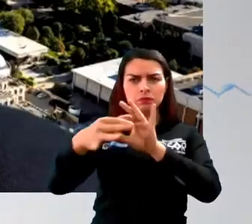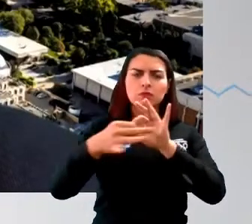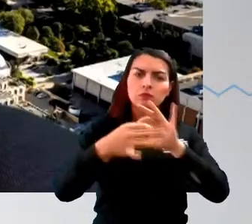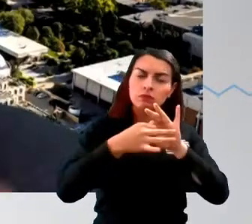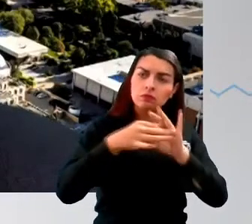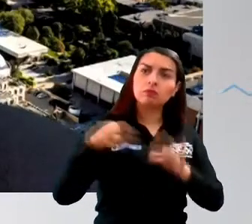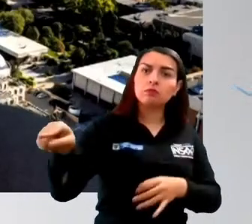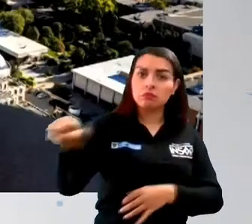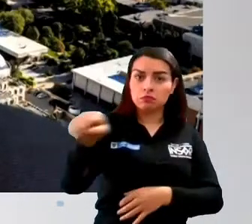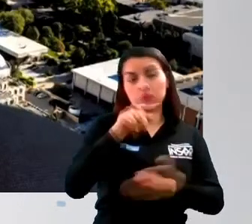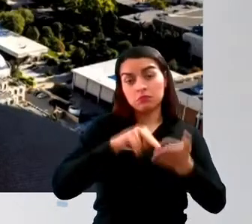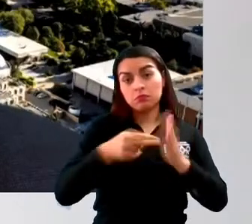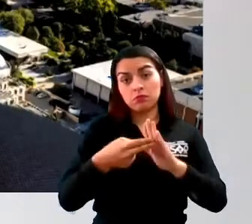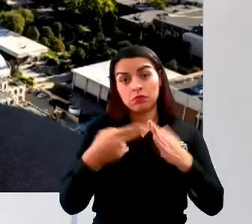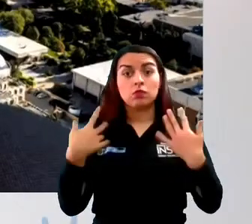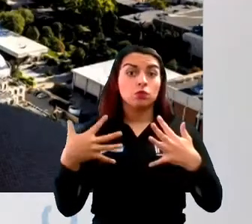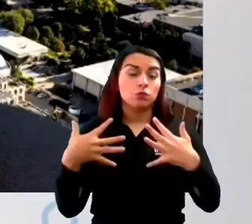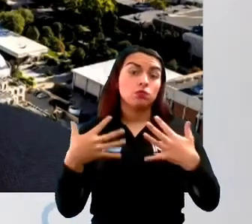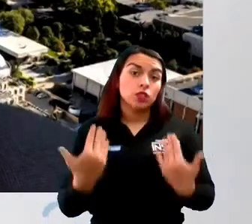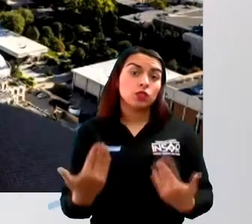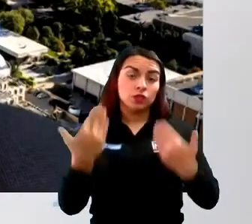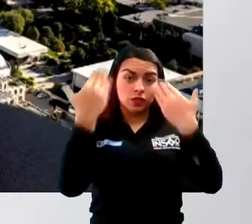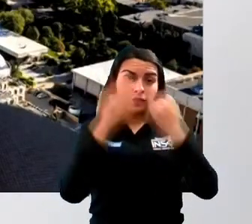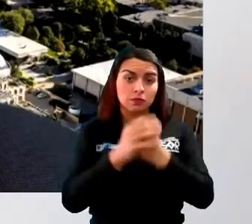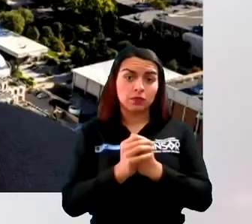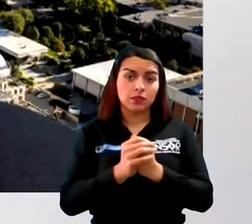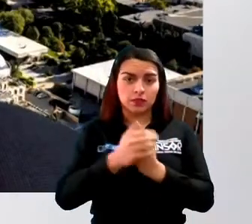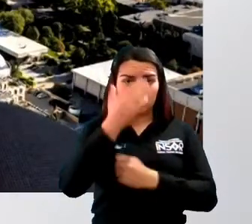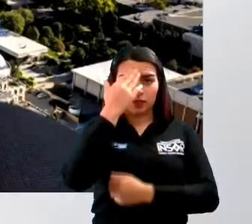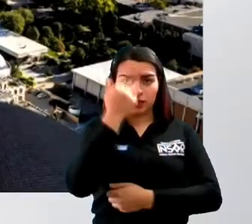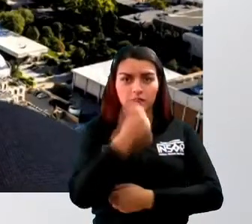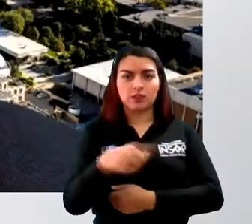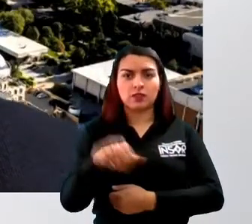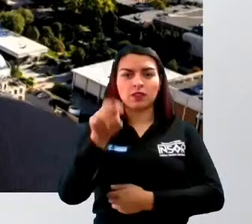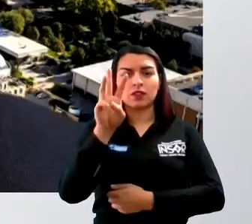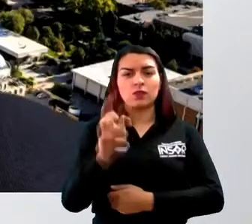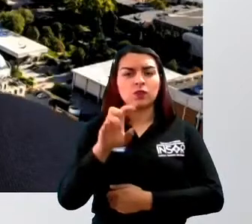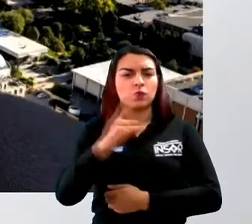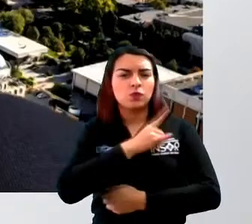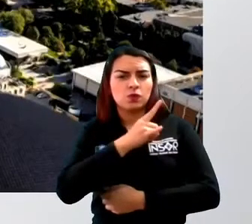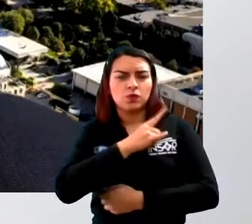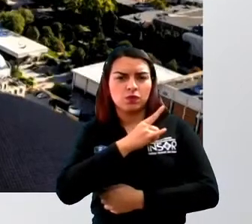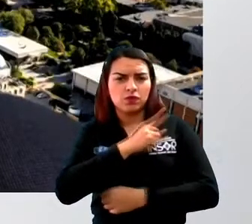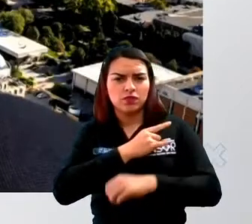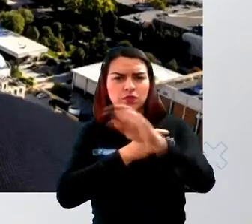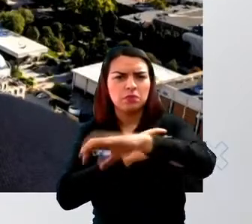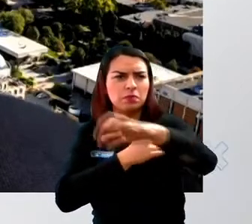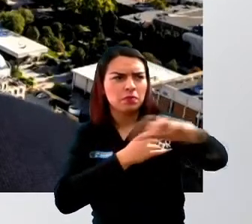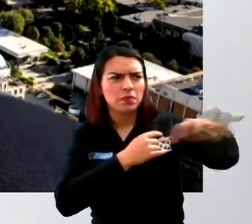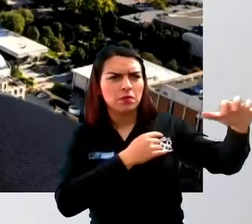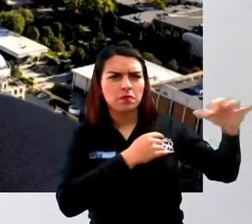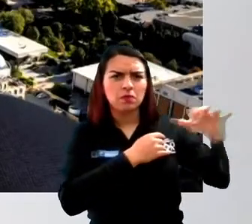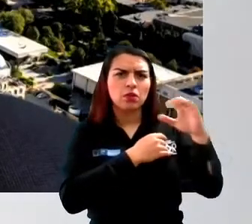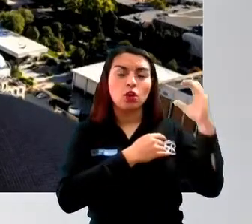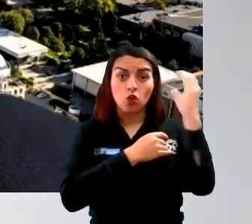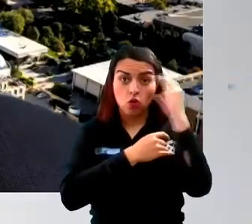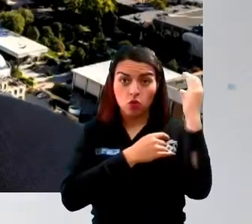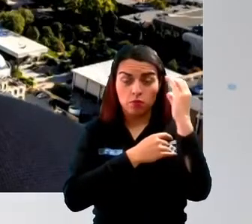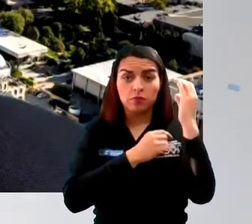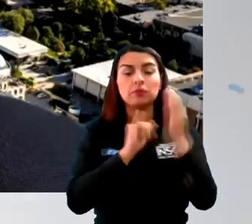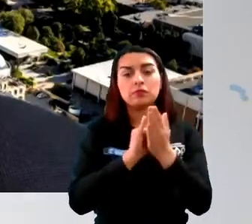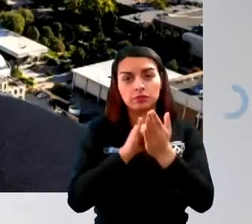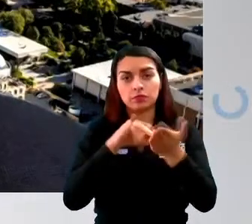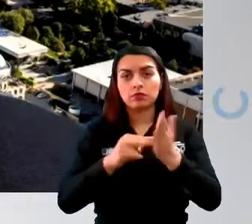algo increíble para que 18 universidades en Colombia puedan hacer, porque pueden